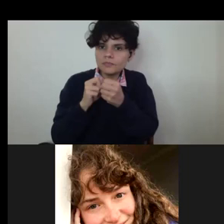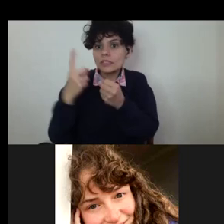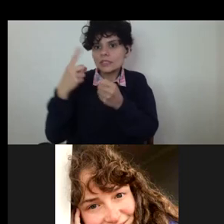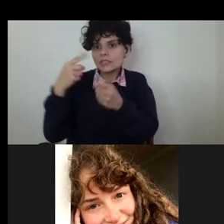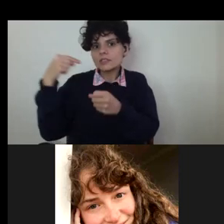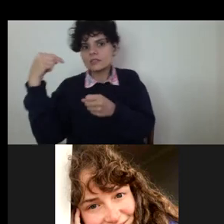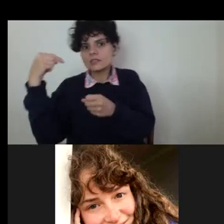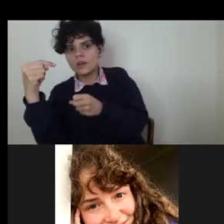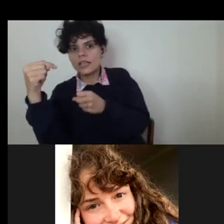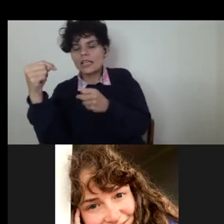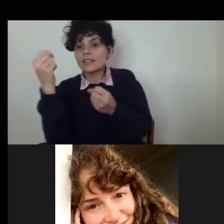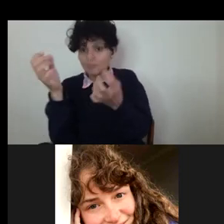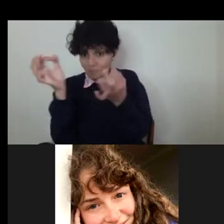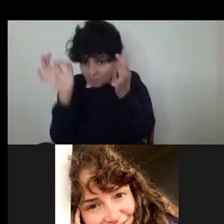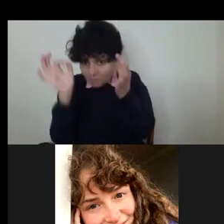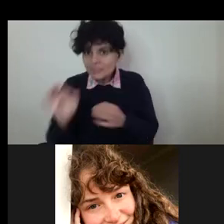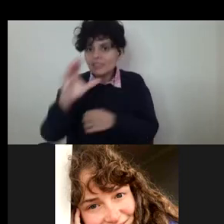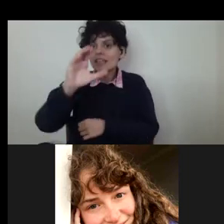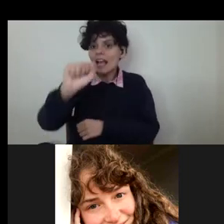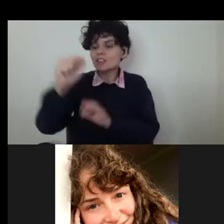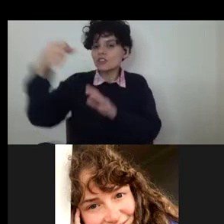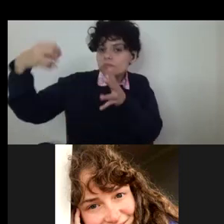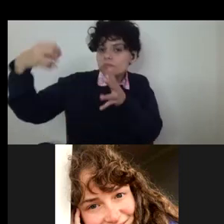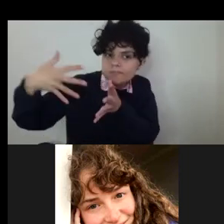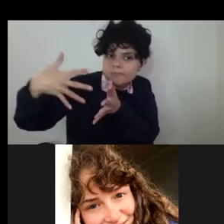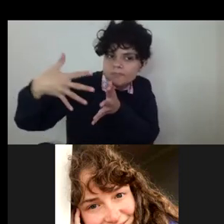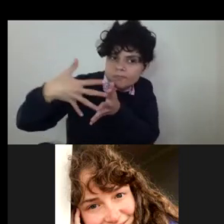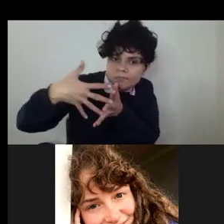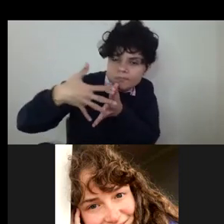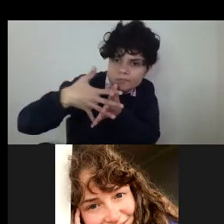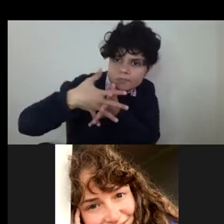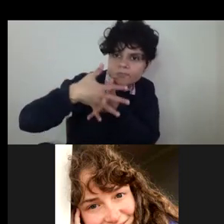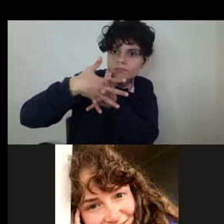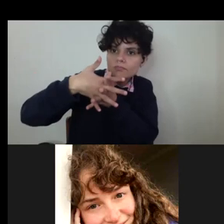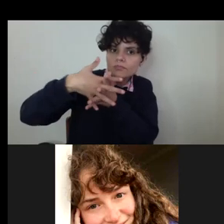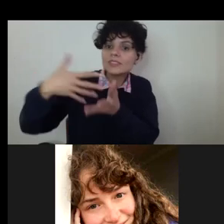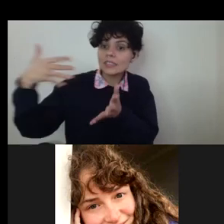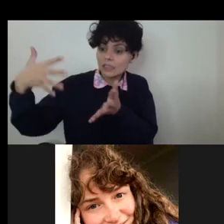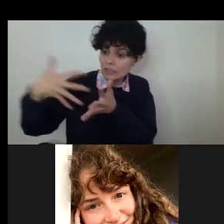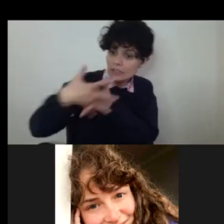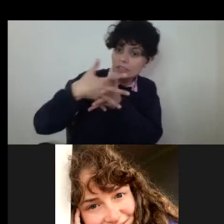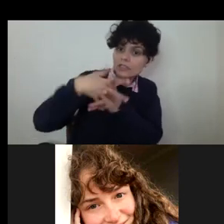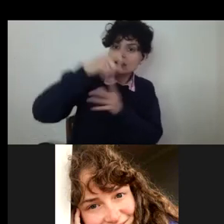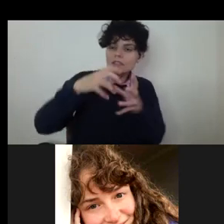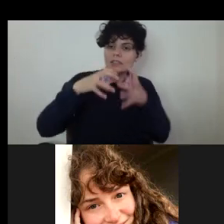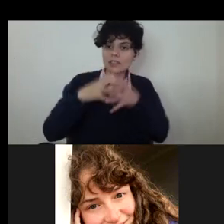estimula la entrada de calcio y esta pequeña entrada local de calcio activa la liberación de calcio del